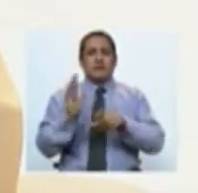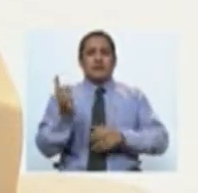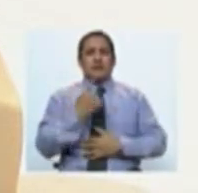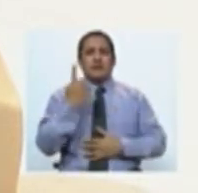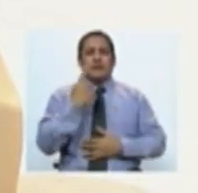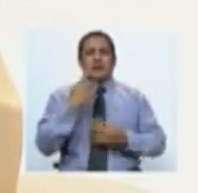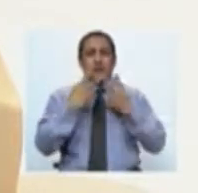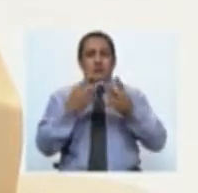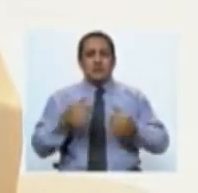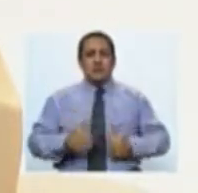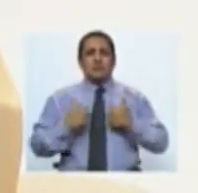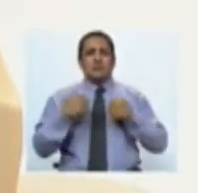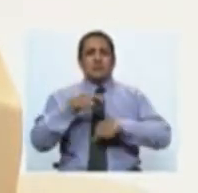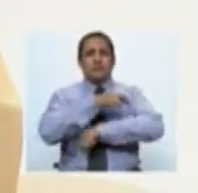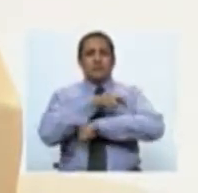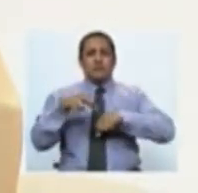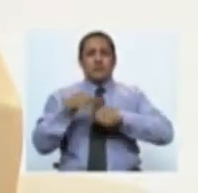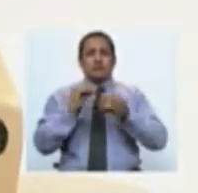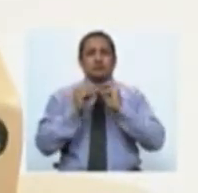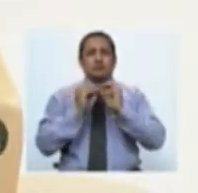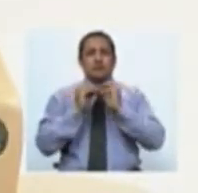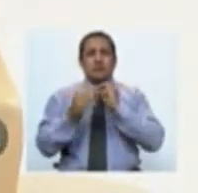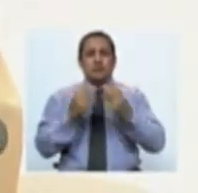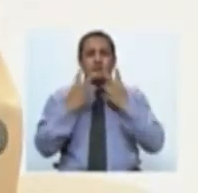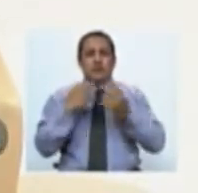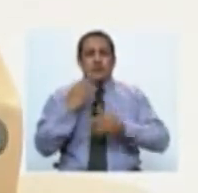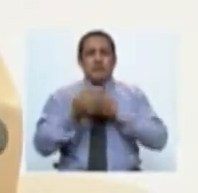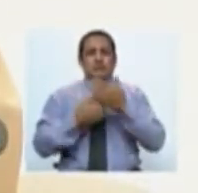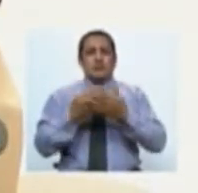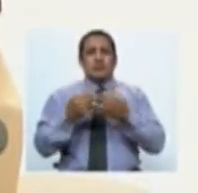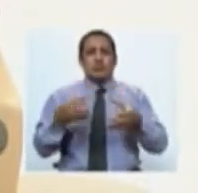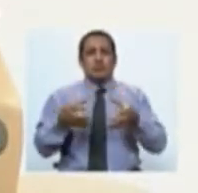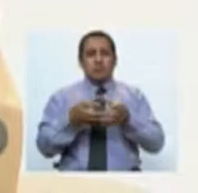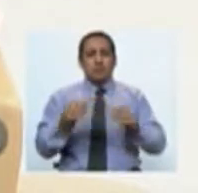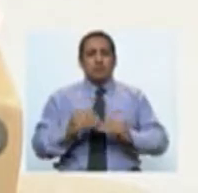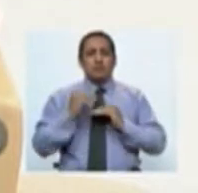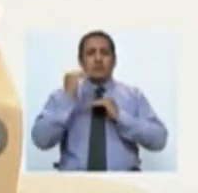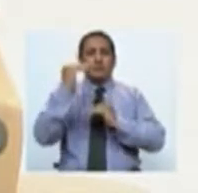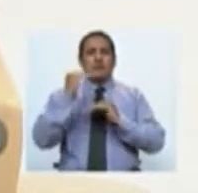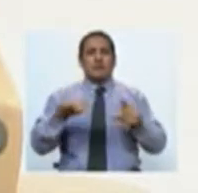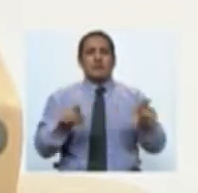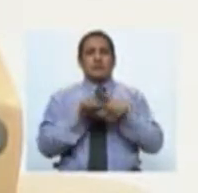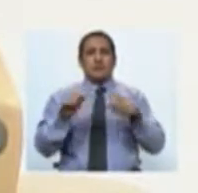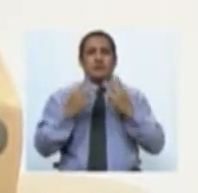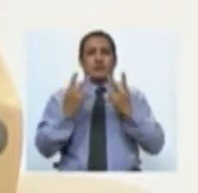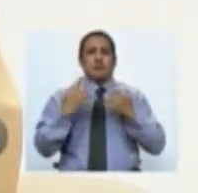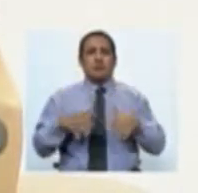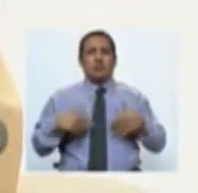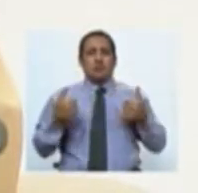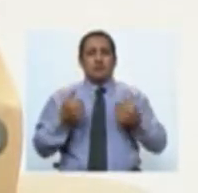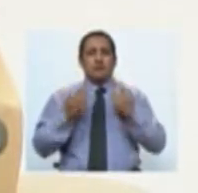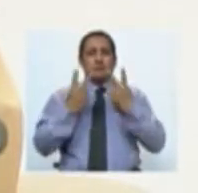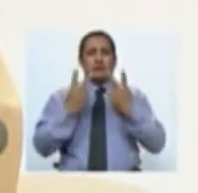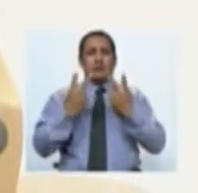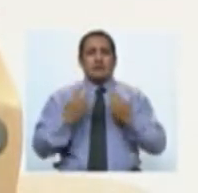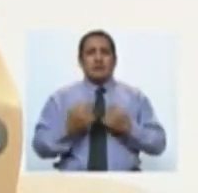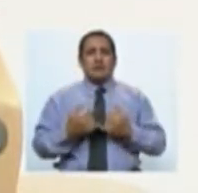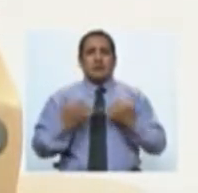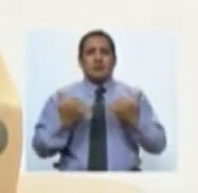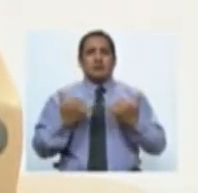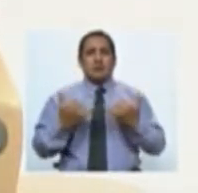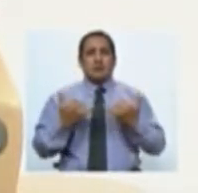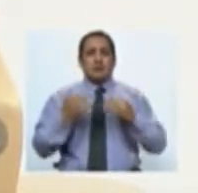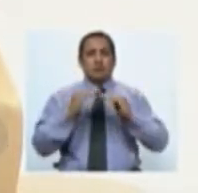ahora de carrera magisterial regularían este esquema dentro de los alcances del bloque, por lo tanto habría una